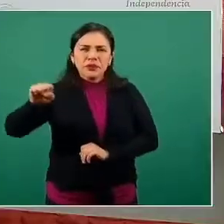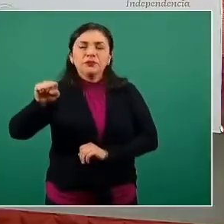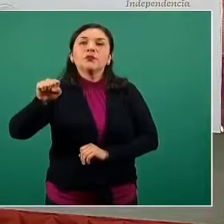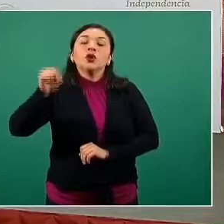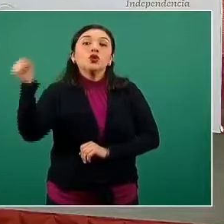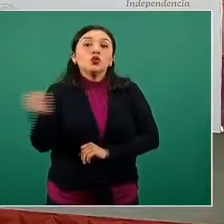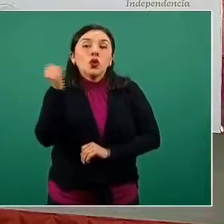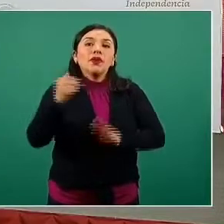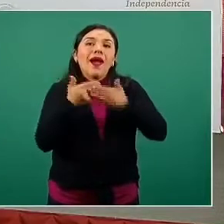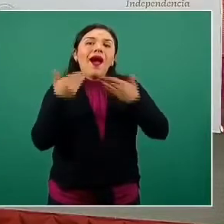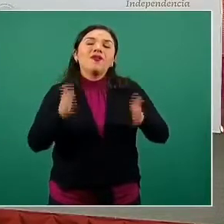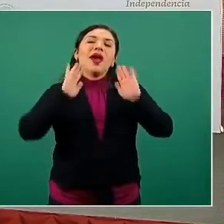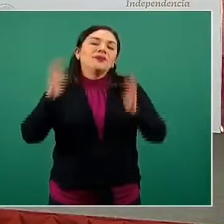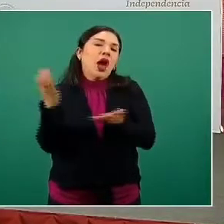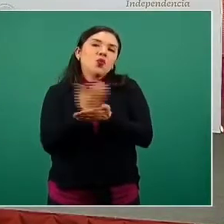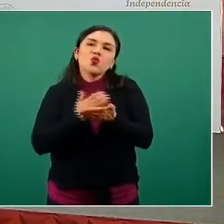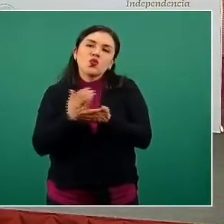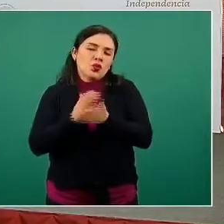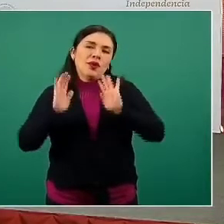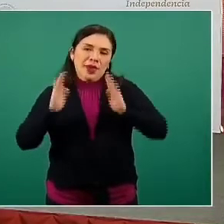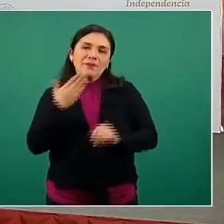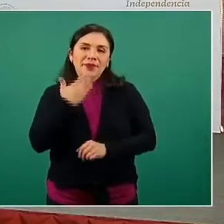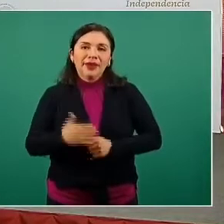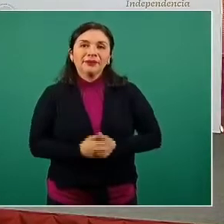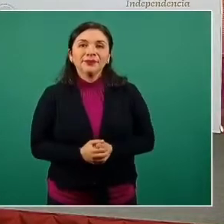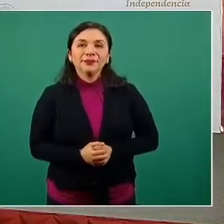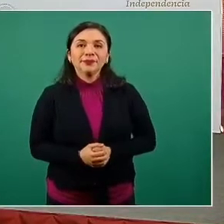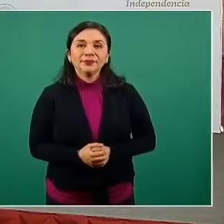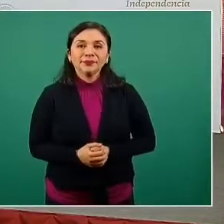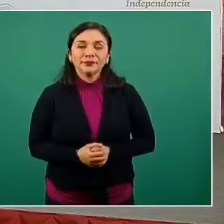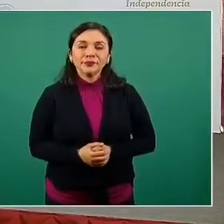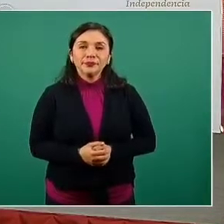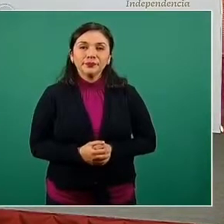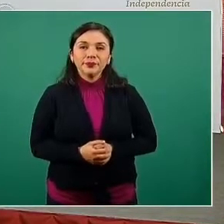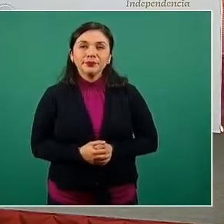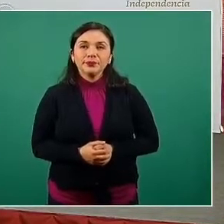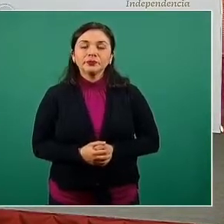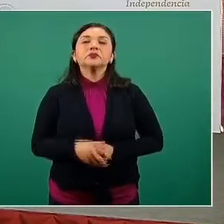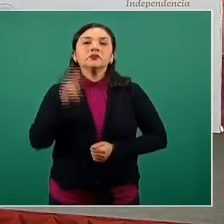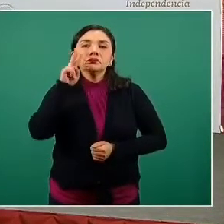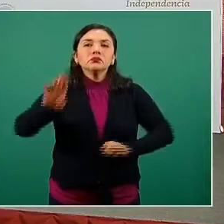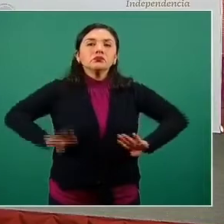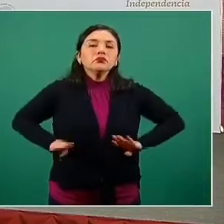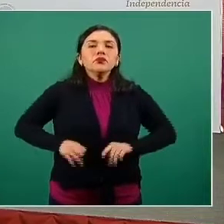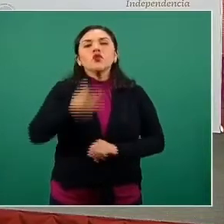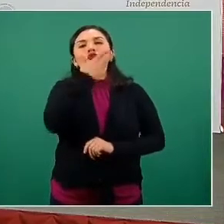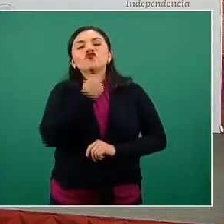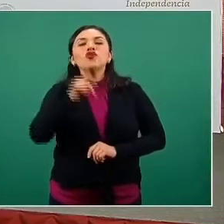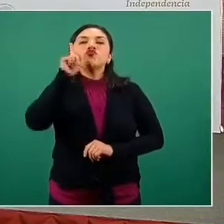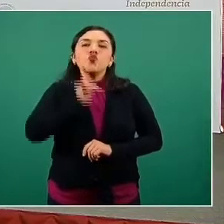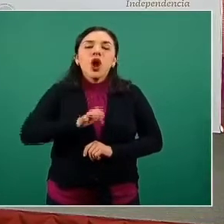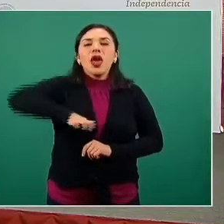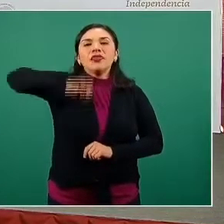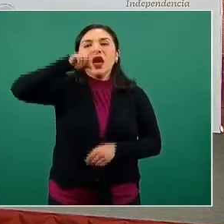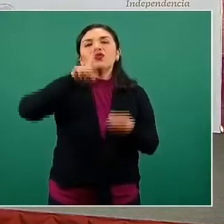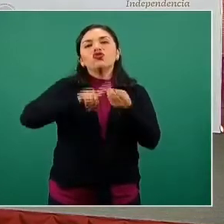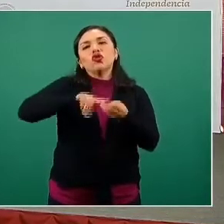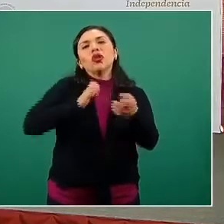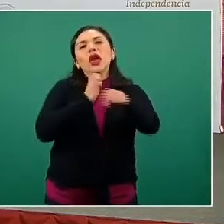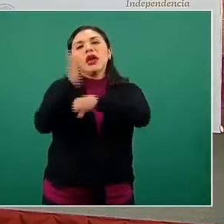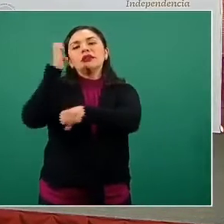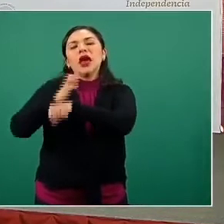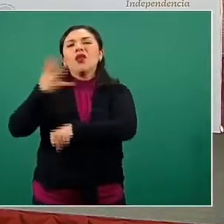que afortunadamente ya se restableció. Ahí la distribución de sexo, edad y las entidades federativas en las que